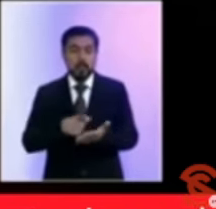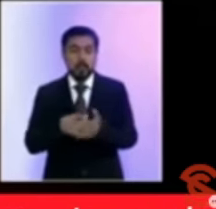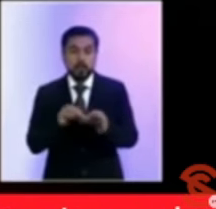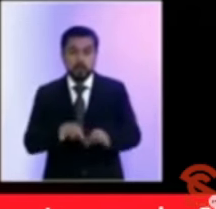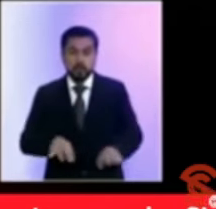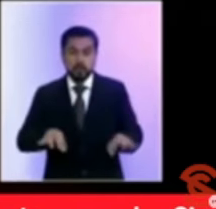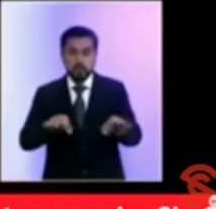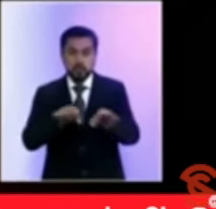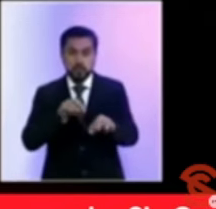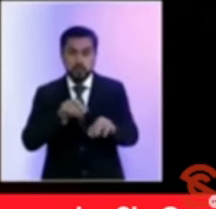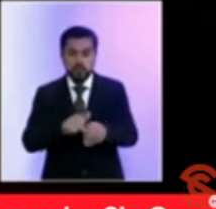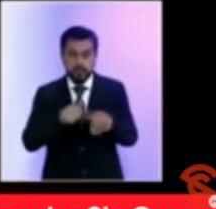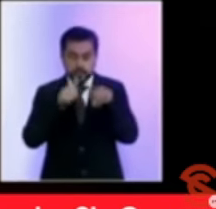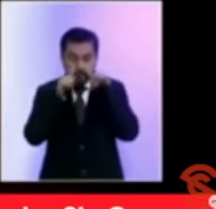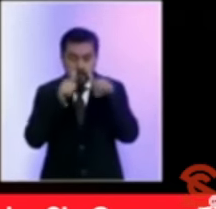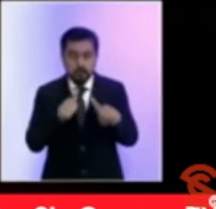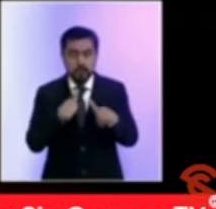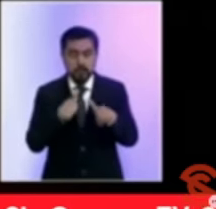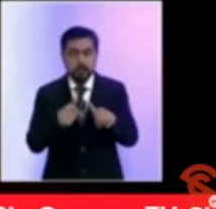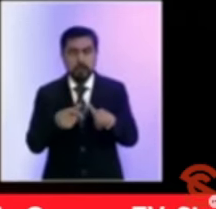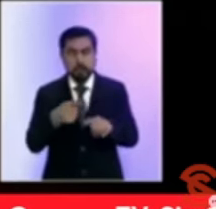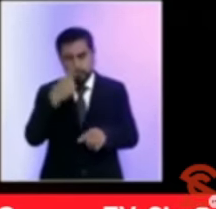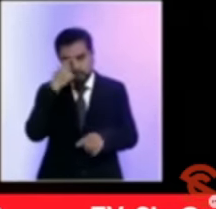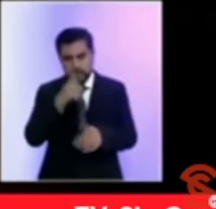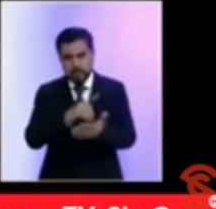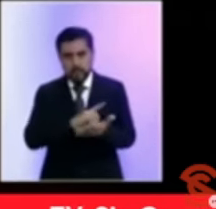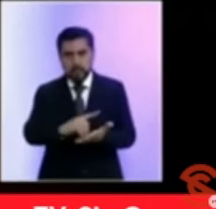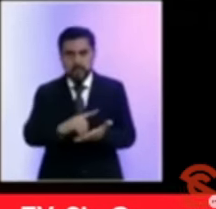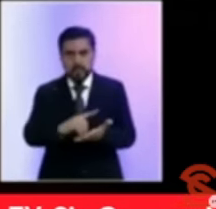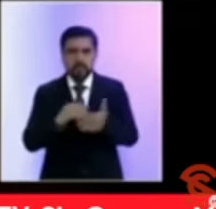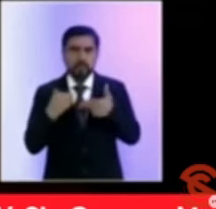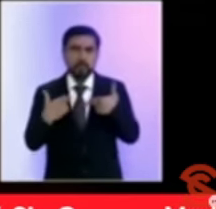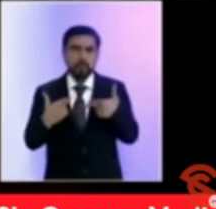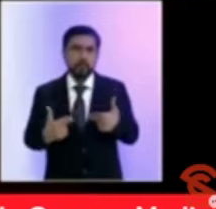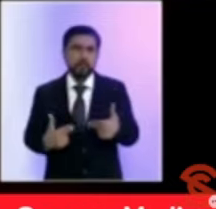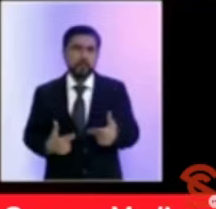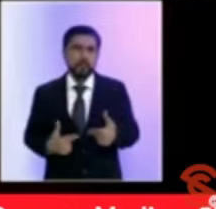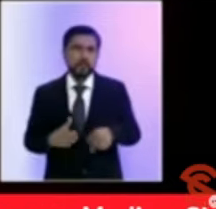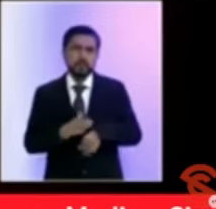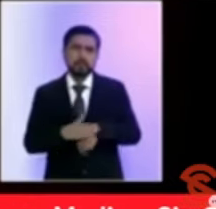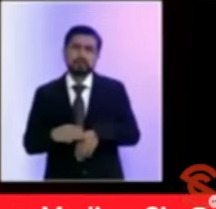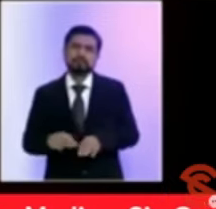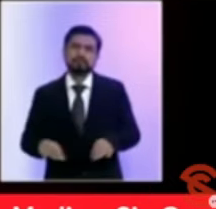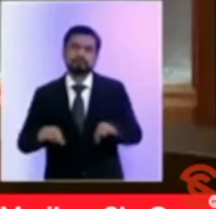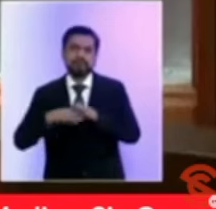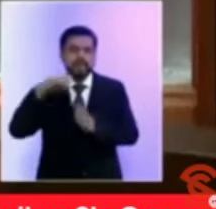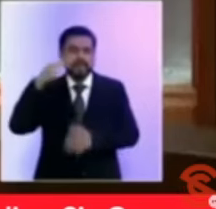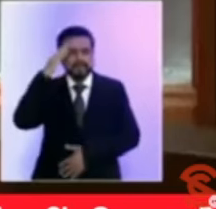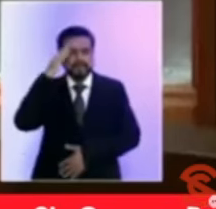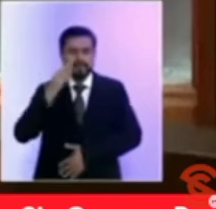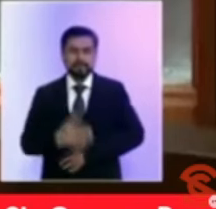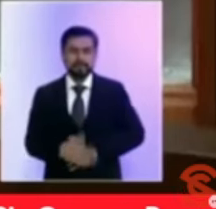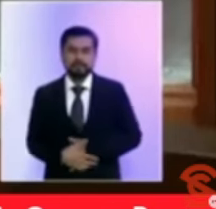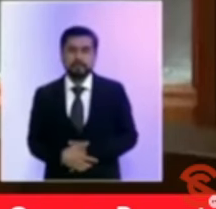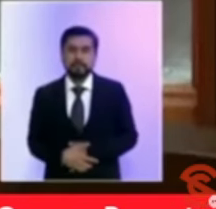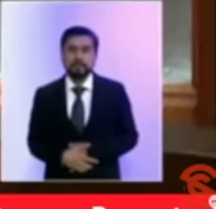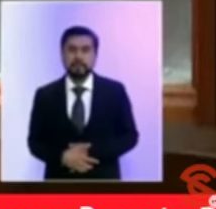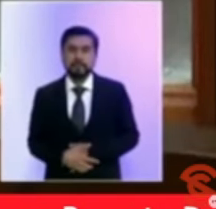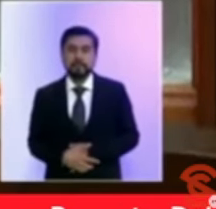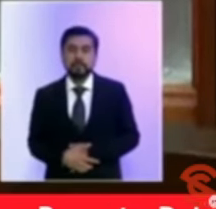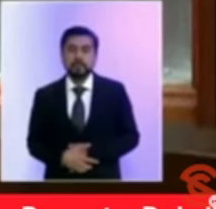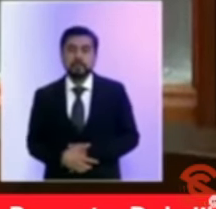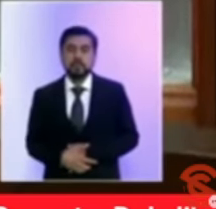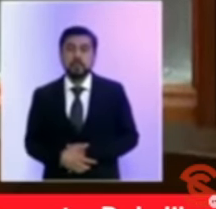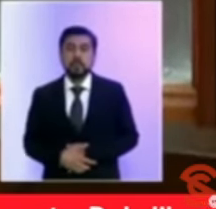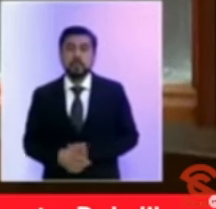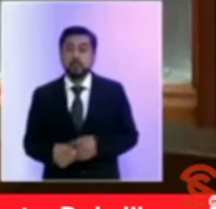maximizando siempre los Derechos Humanos ante cualquier duda las magistraturas